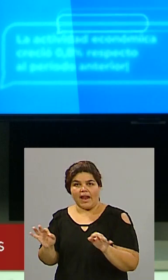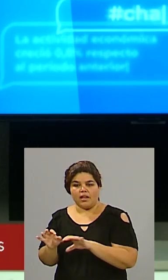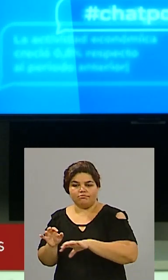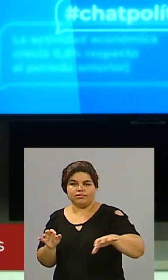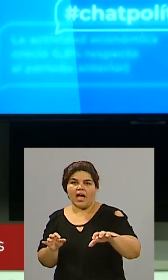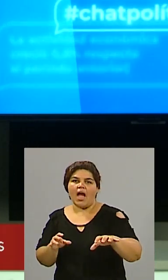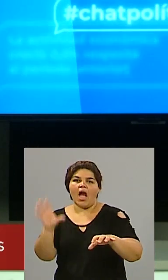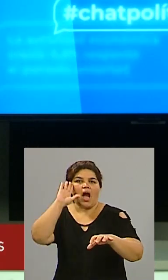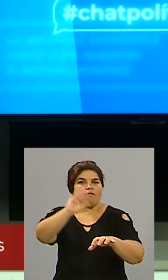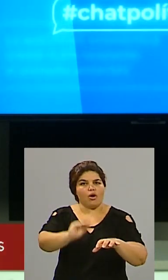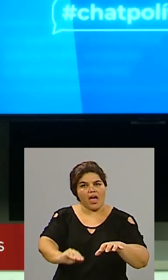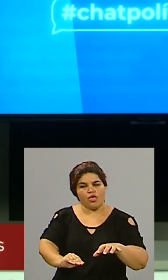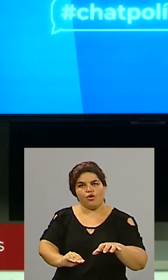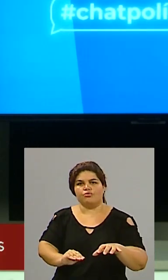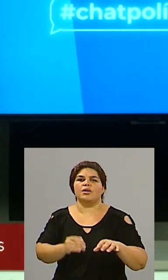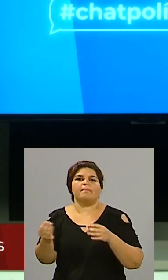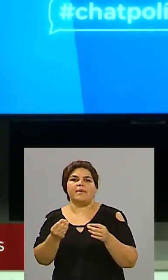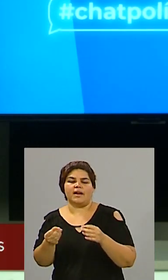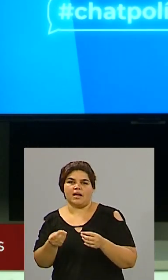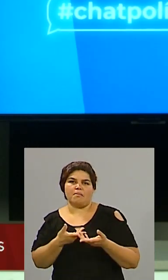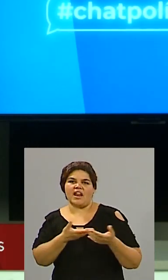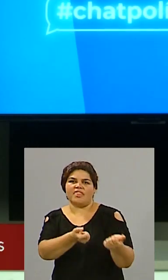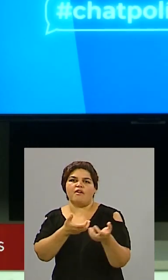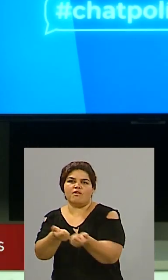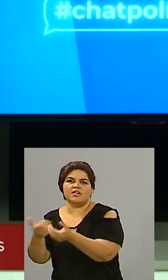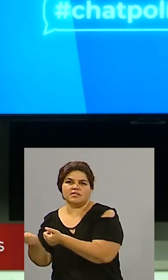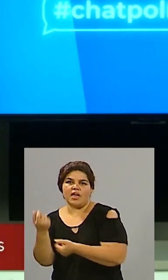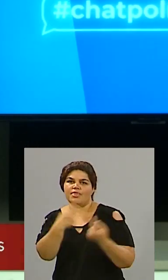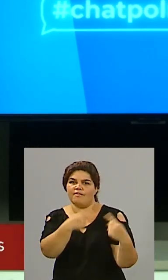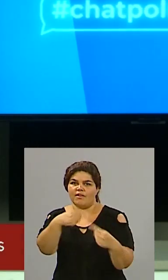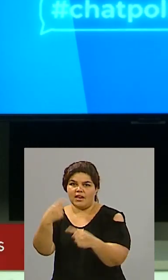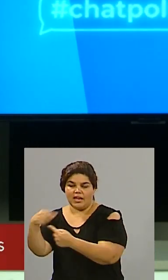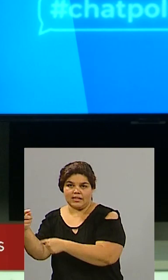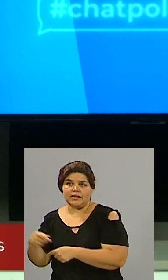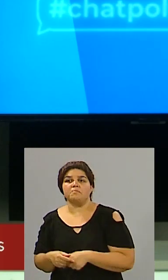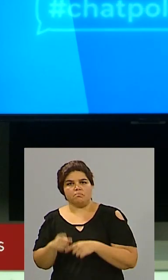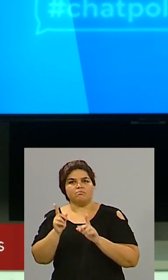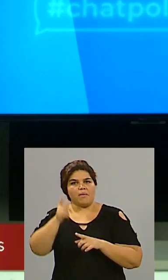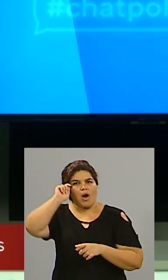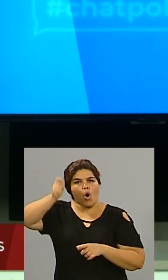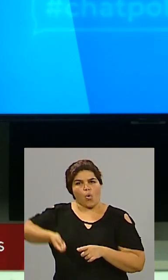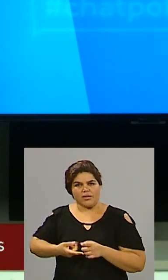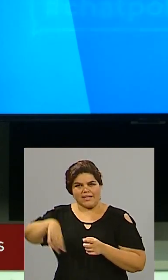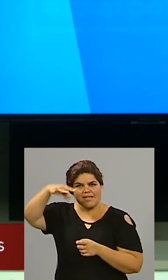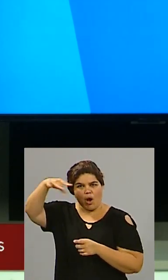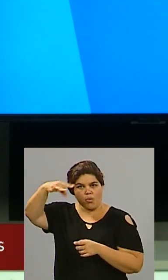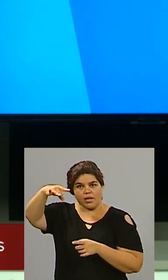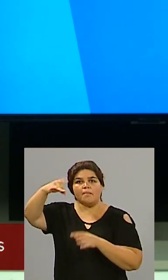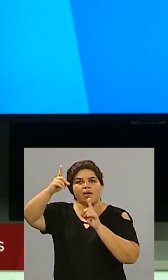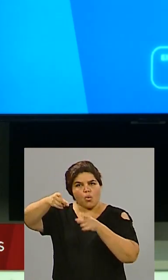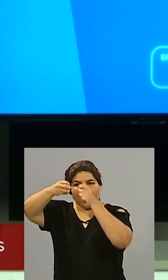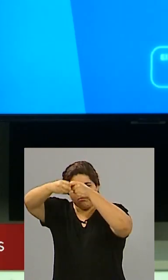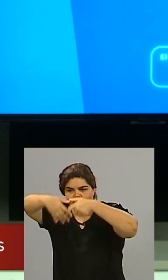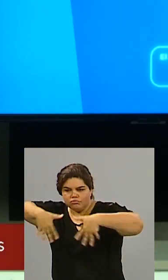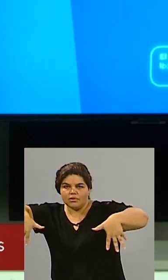los distintos fueros. ¿Por qué? Porque, bueno, la justicia es una, como digo yo, pero se divide por especialidad y necesitamos